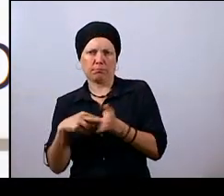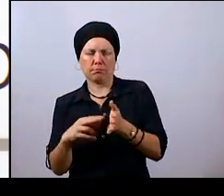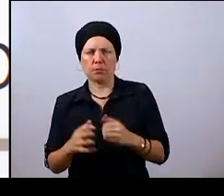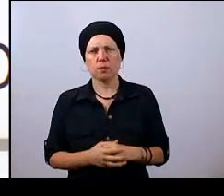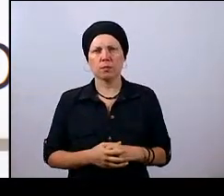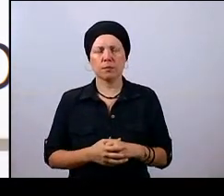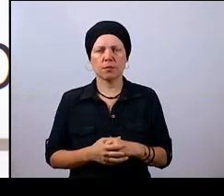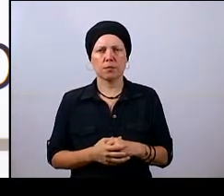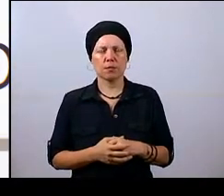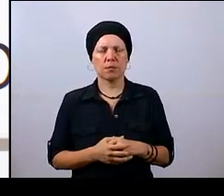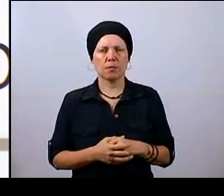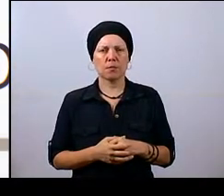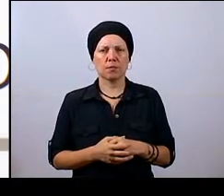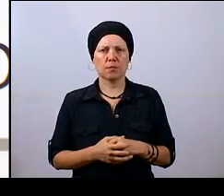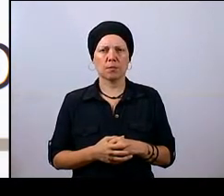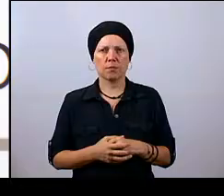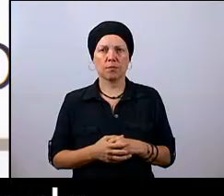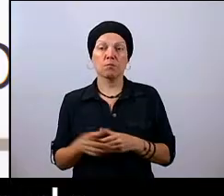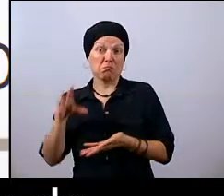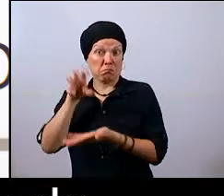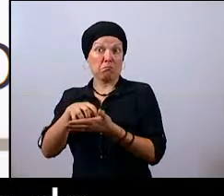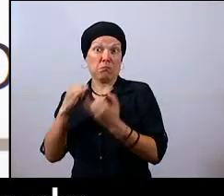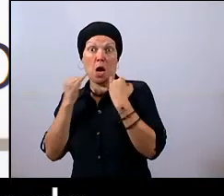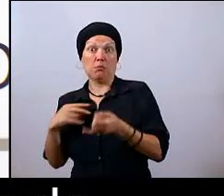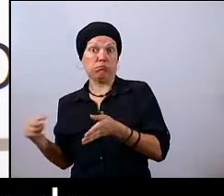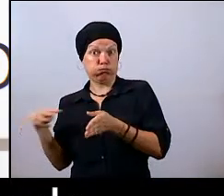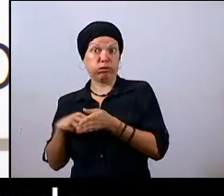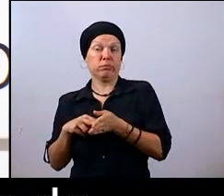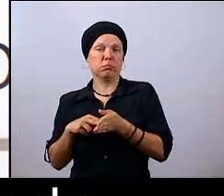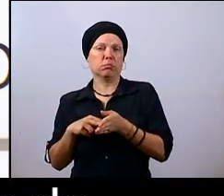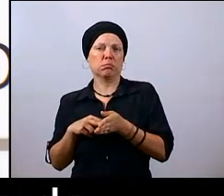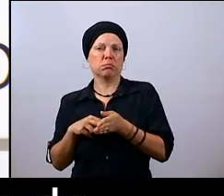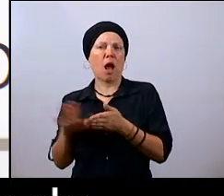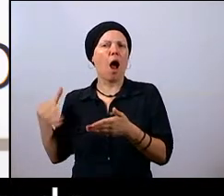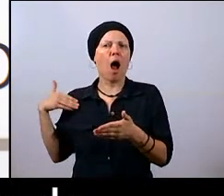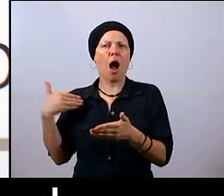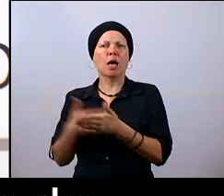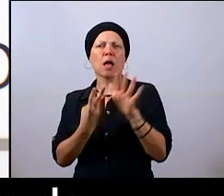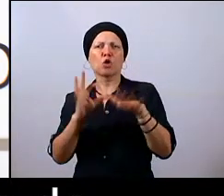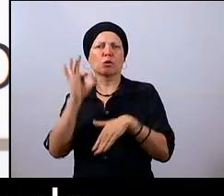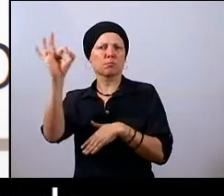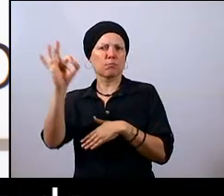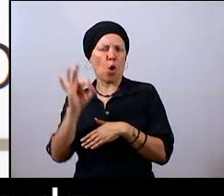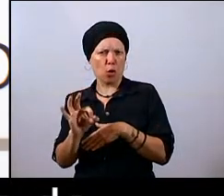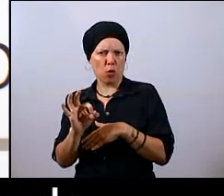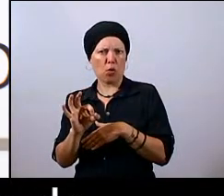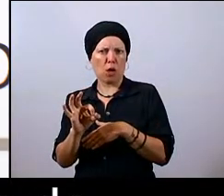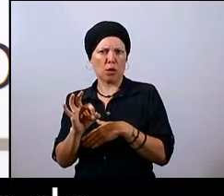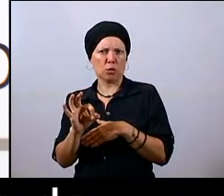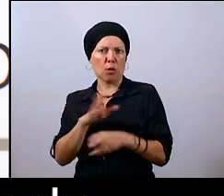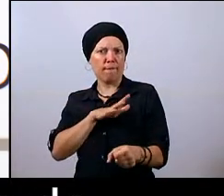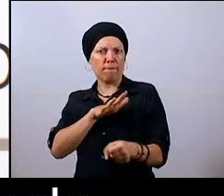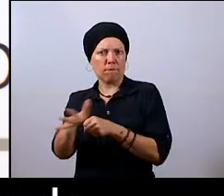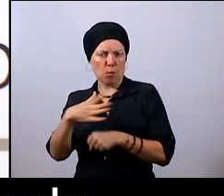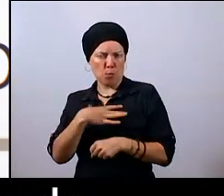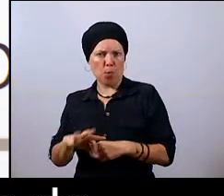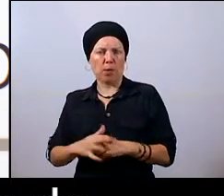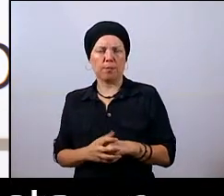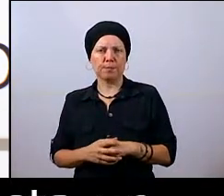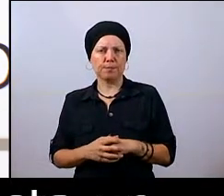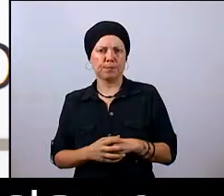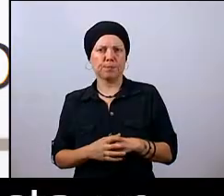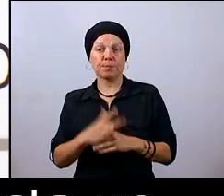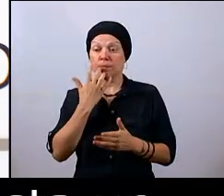recarga. En el caso de la instalación de puntos de recarga, hasta un 80% de la inversión. Cuando